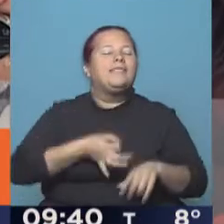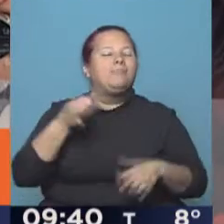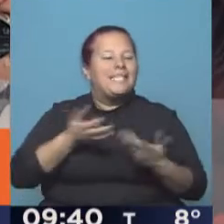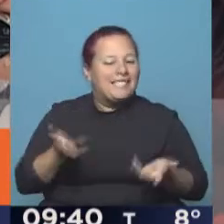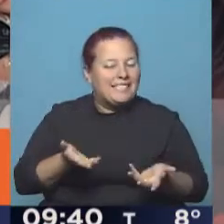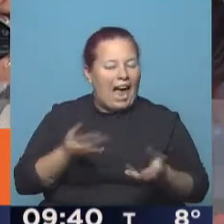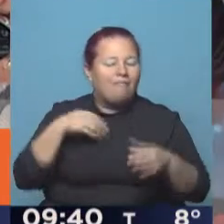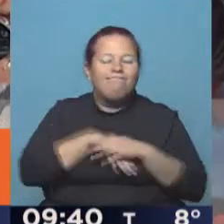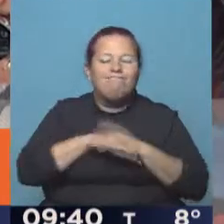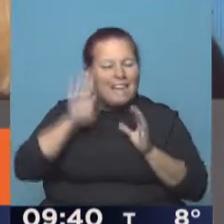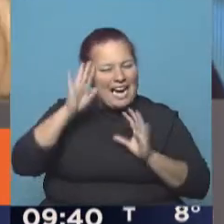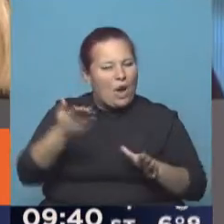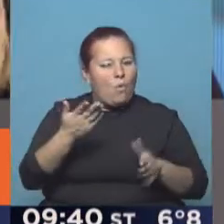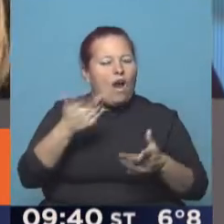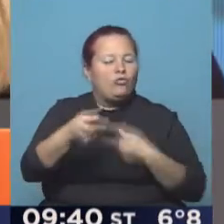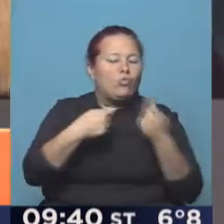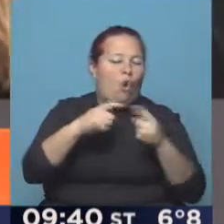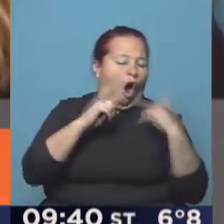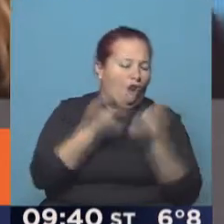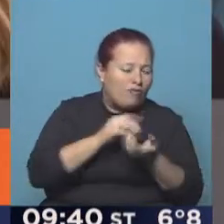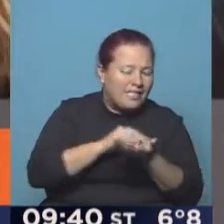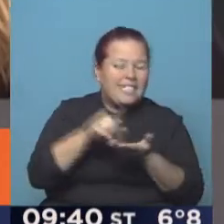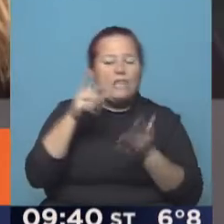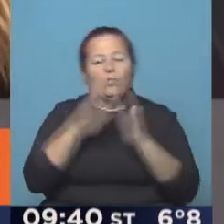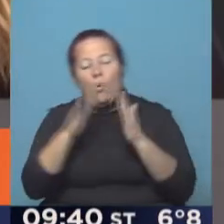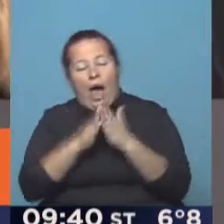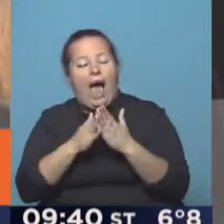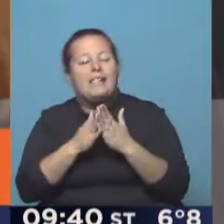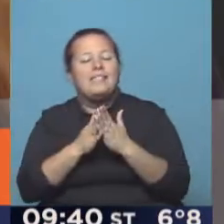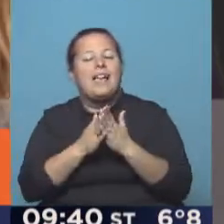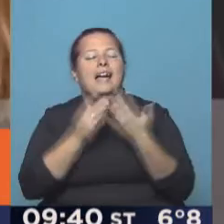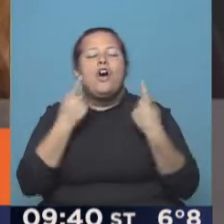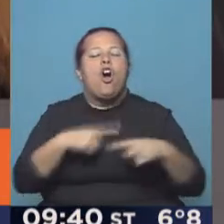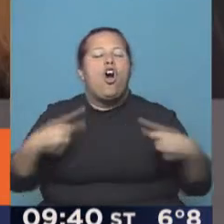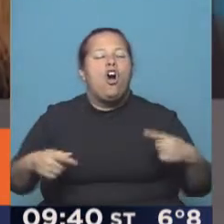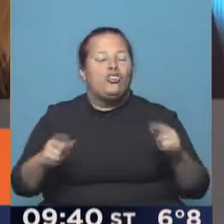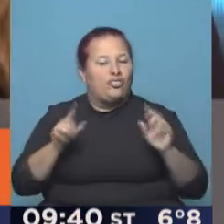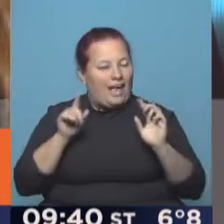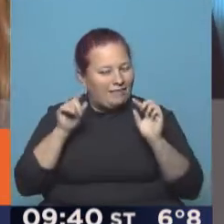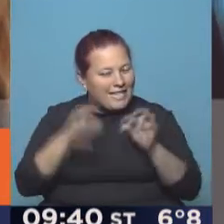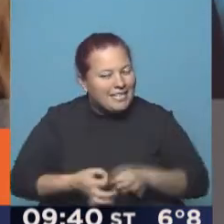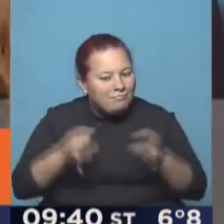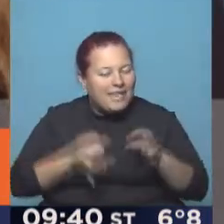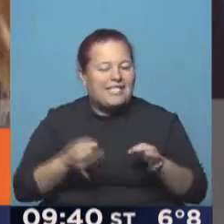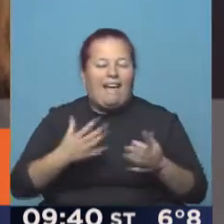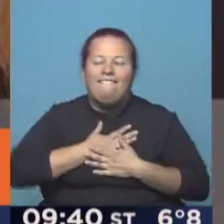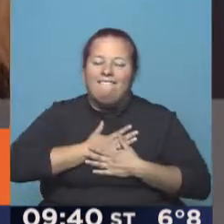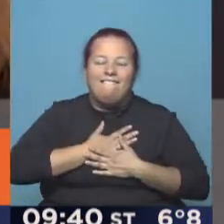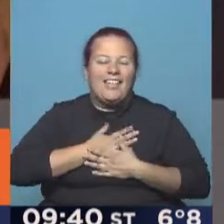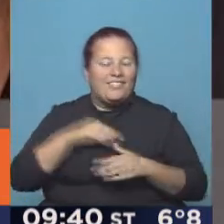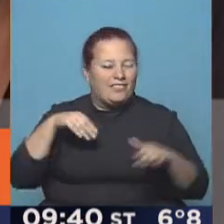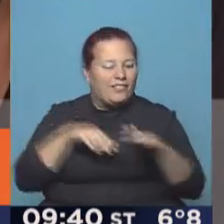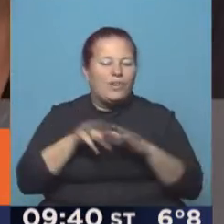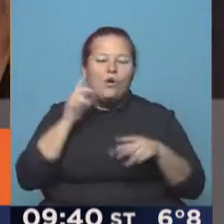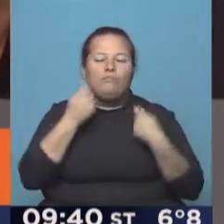especial, atesorado, tal vez en su despacho, tal vez en tu casa? ¿Y qué objeto especial él amaba o quería